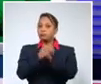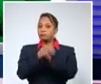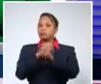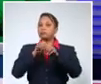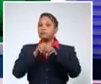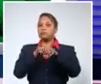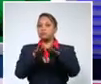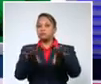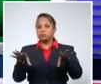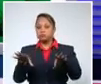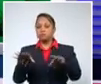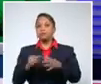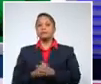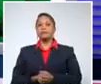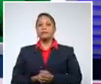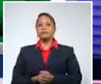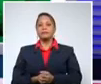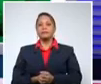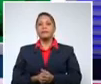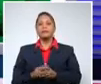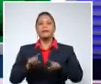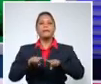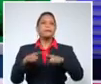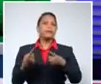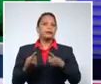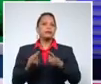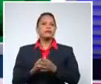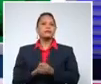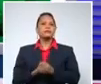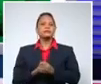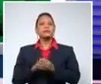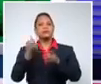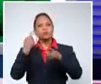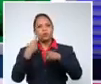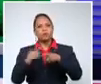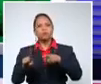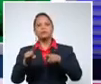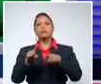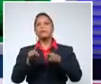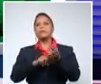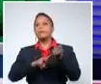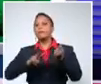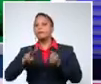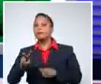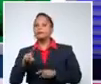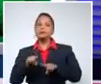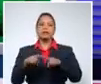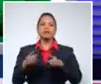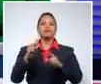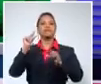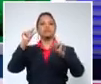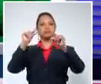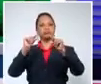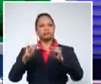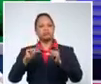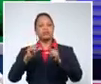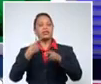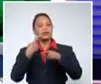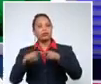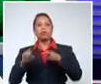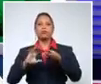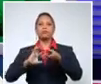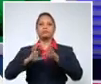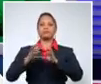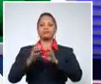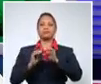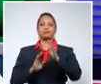transmisibilidad de esta enfermedad, pero indiscutiblemente hay otros que han ido complejizando su situación